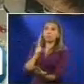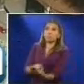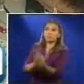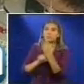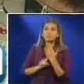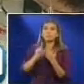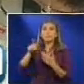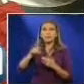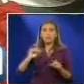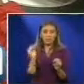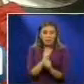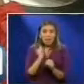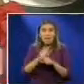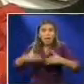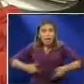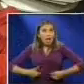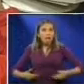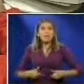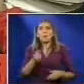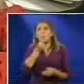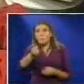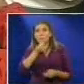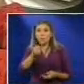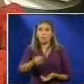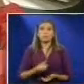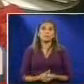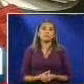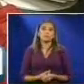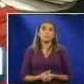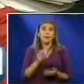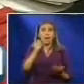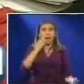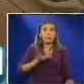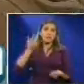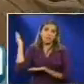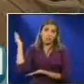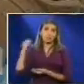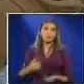tesón y de compromiso para el periodismo nacional. Osman Mendoza, El Observador.